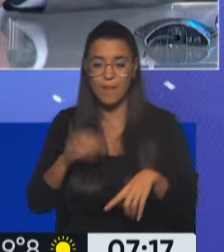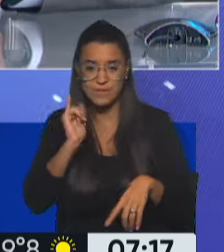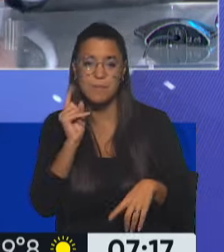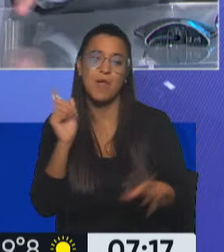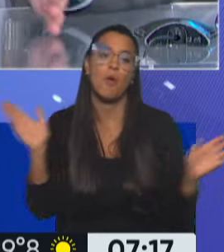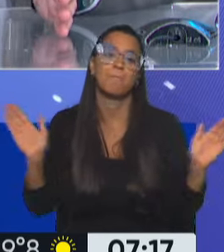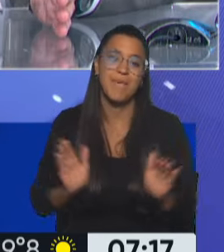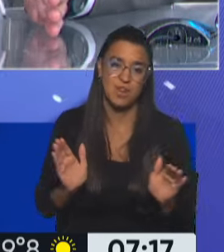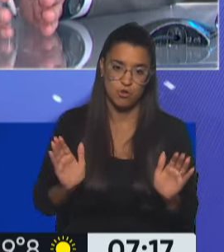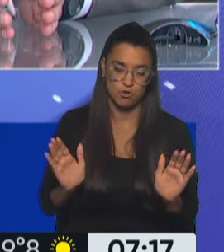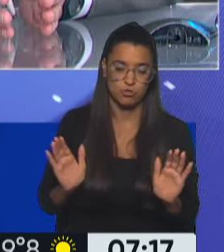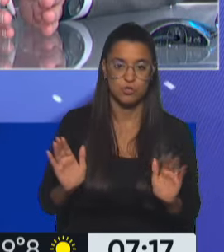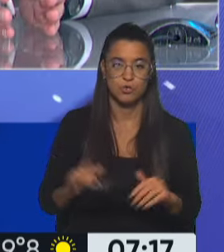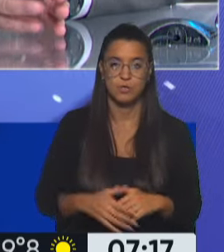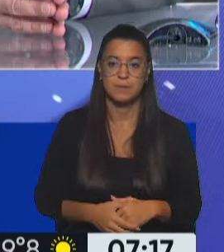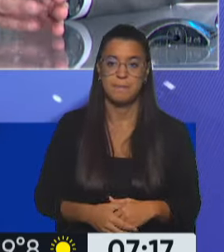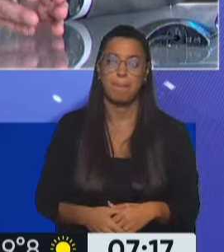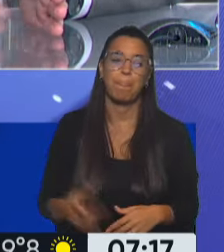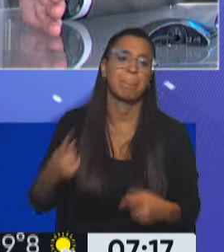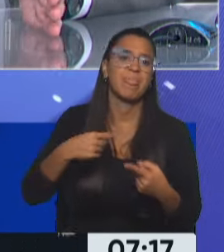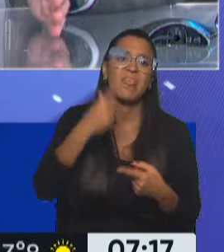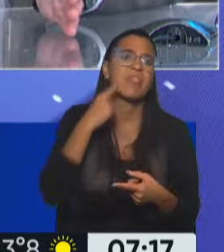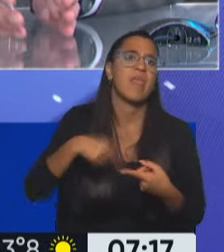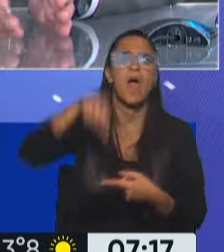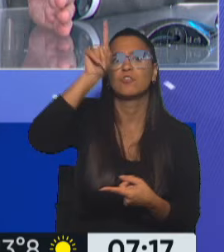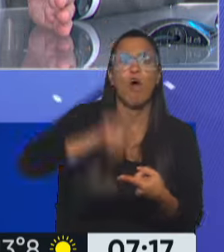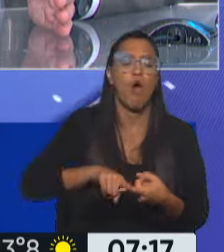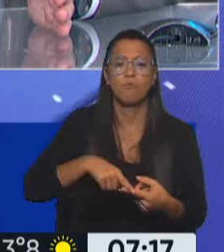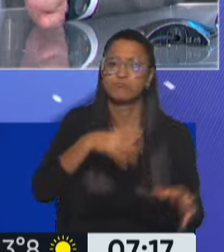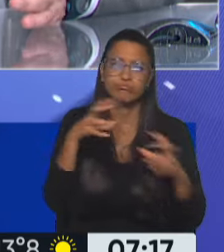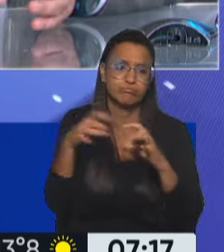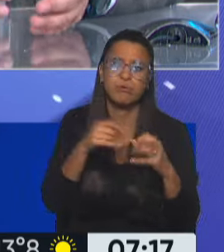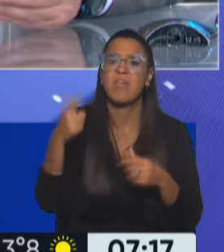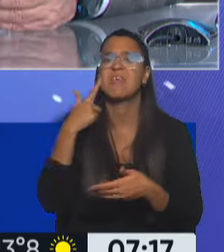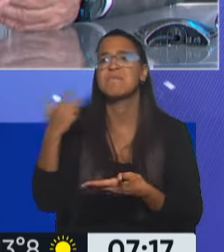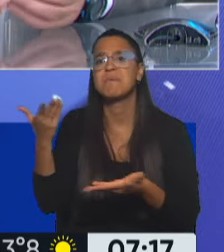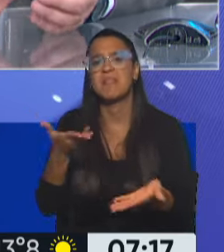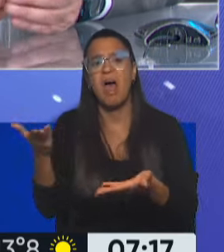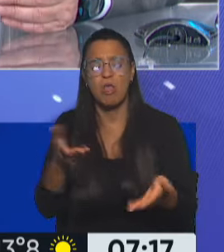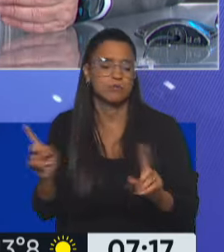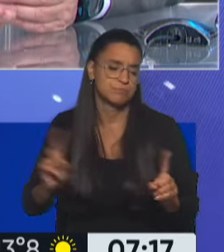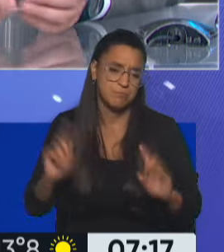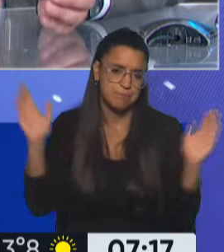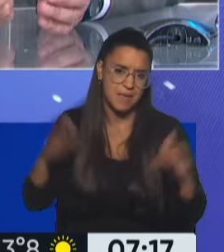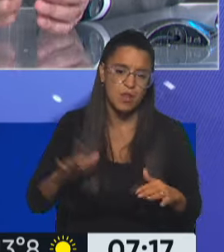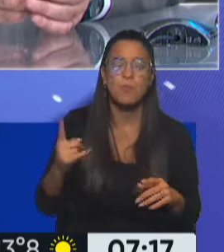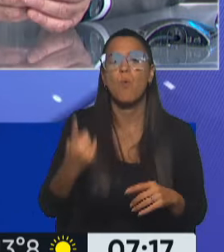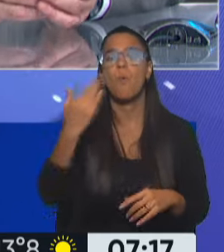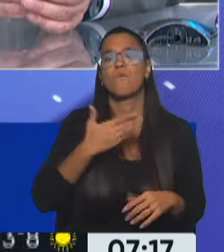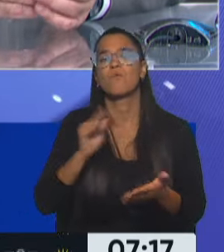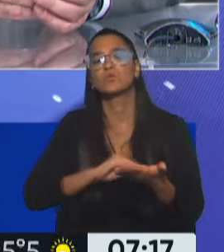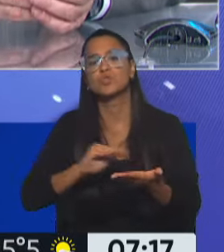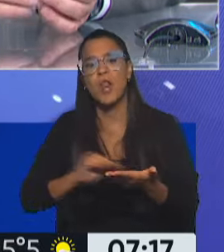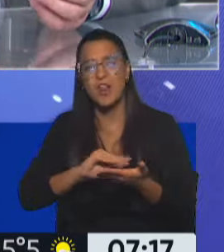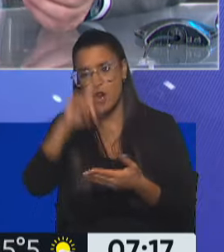acotados no van a ser con eh jornadas Tan intensas con diferentes invitados Posiblemente vaya algún funcionario nacional